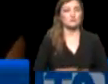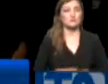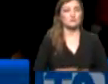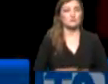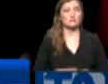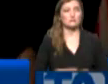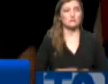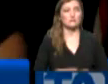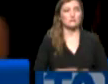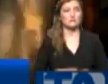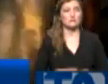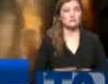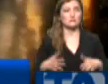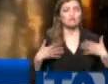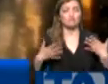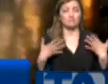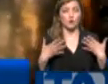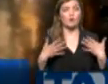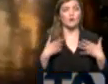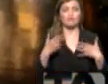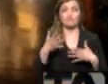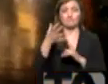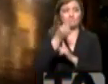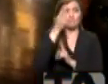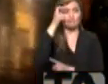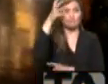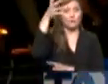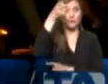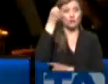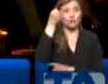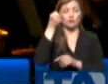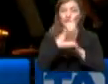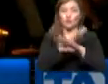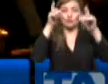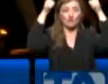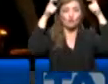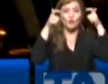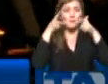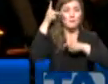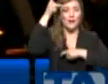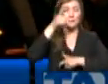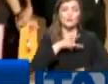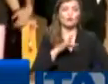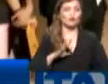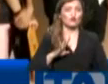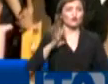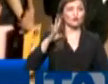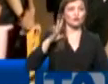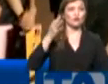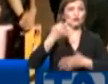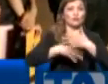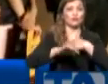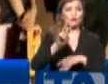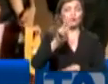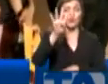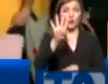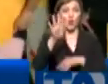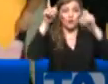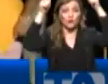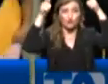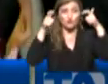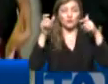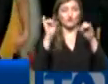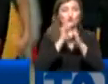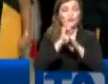Que sean felices. La clausura del estudio se realizó en medio de padres orgullosos. En total fueron 24 graduados